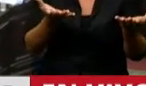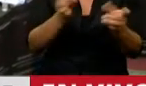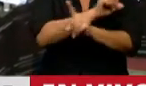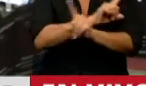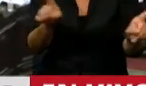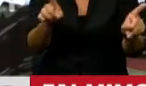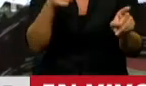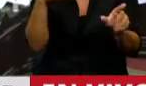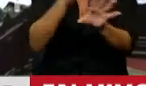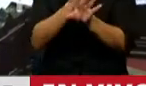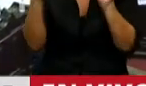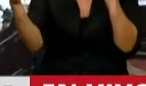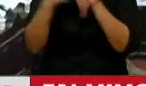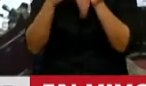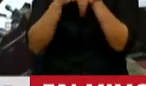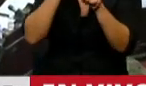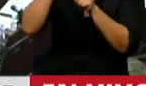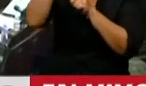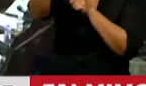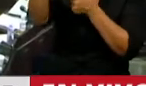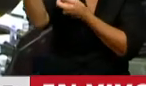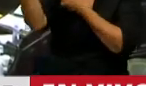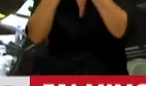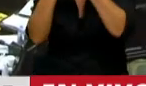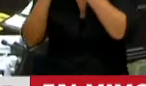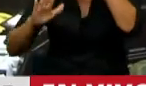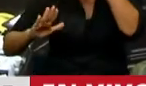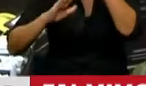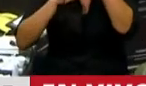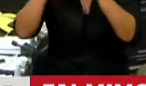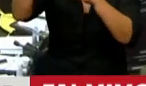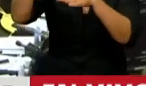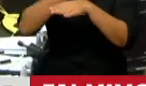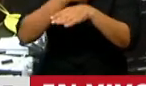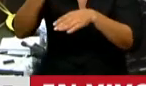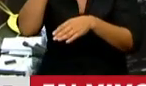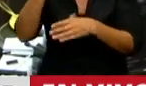llevan a esa dependencia del juego financiero de los grandes centros mundiales.